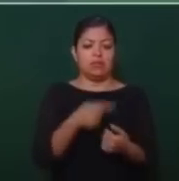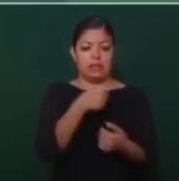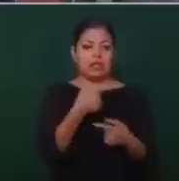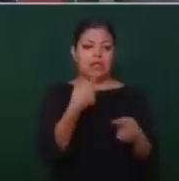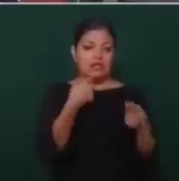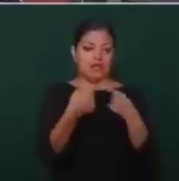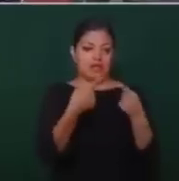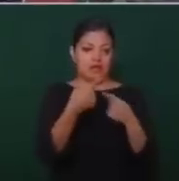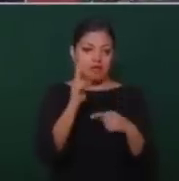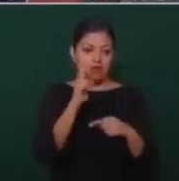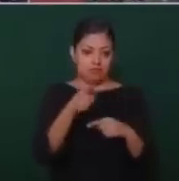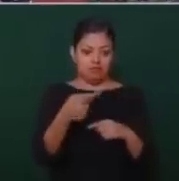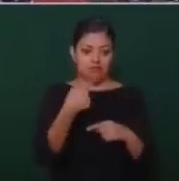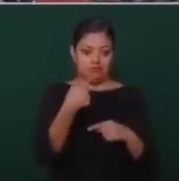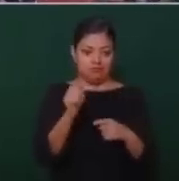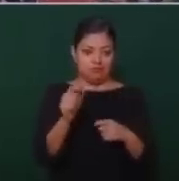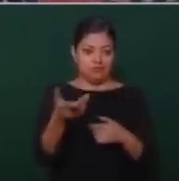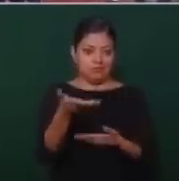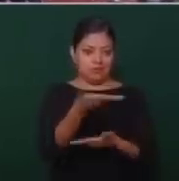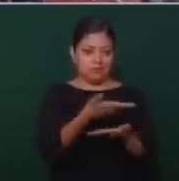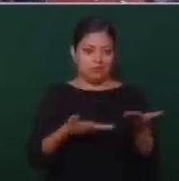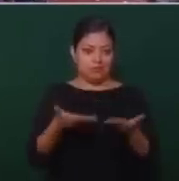diálogo circular tampoco.